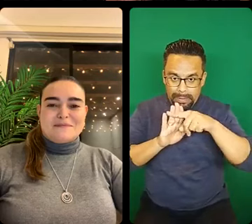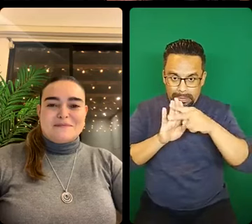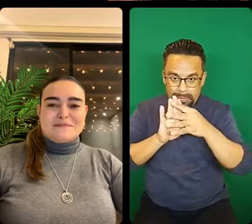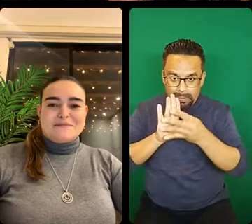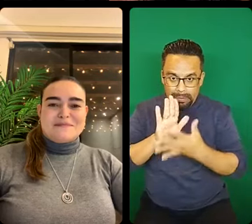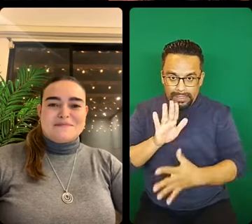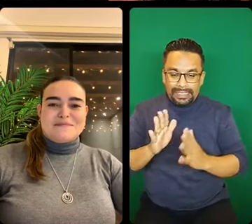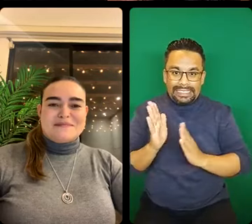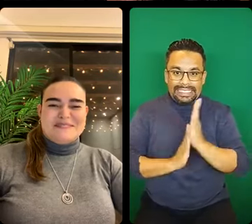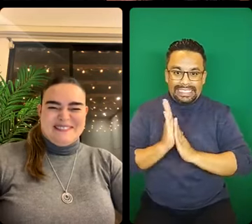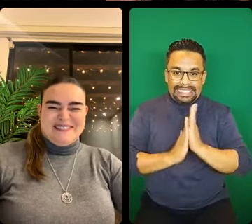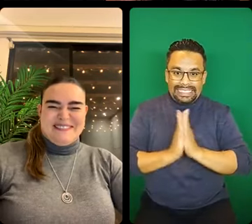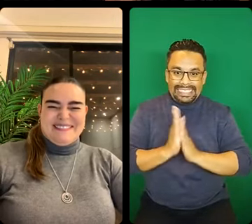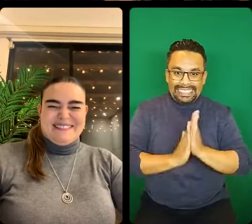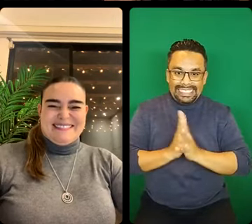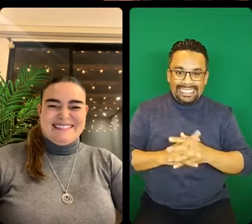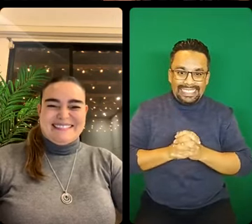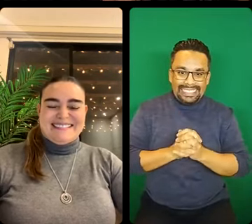qué susto!